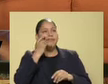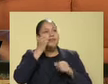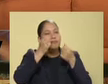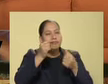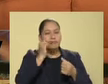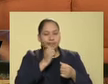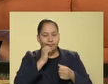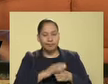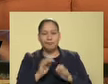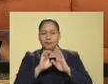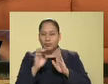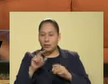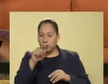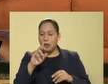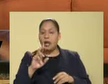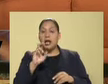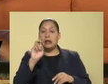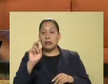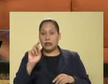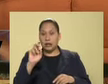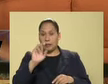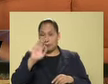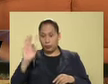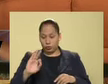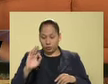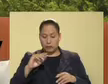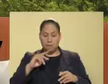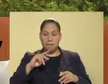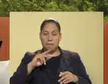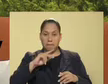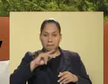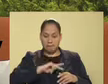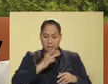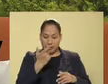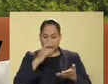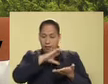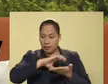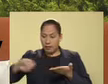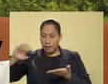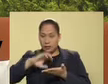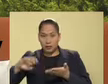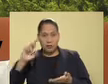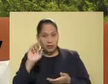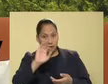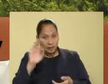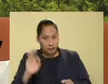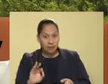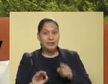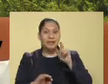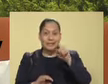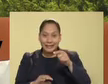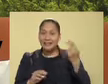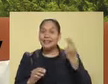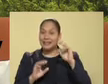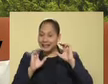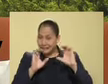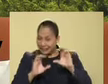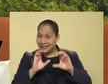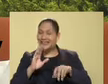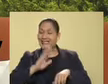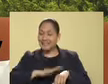debes, como decía, más del 30% de tu salario en deudas, debes de tener mucho